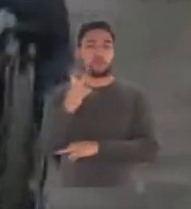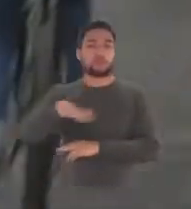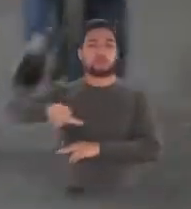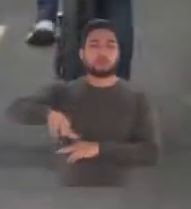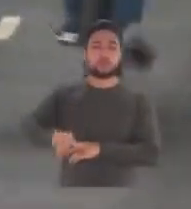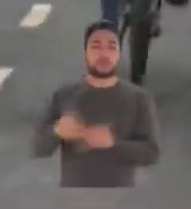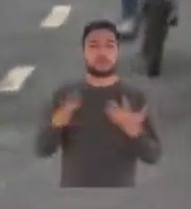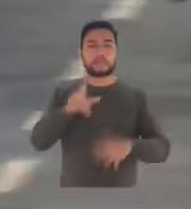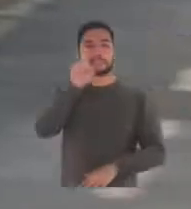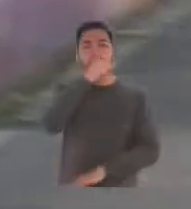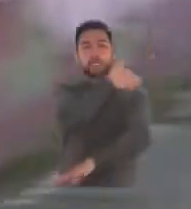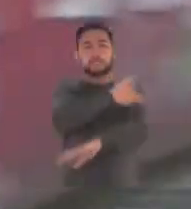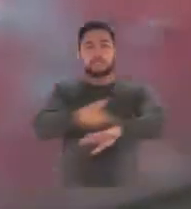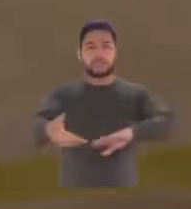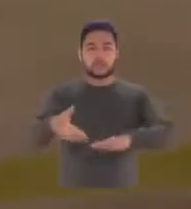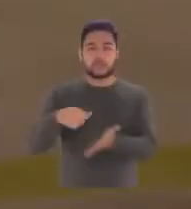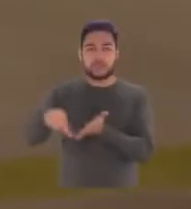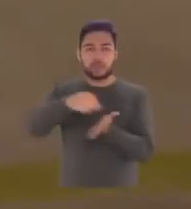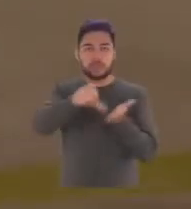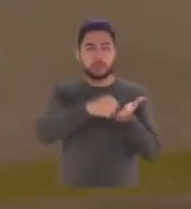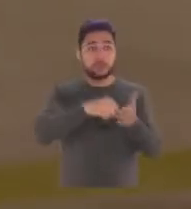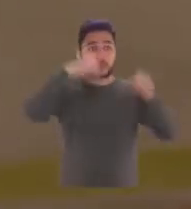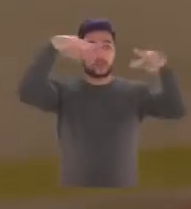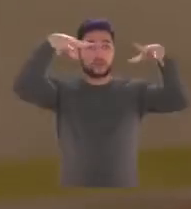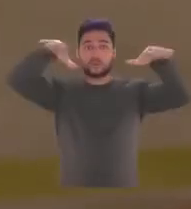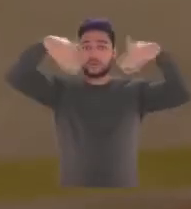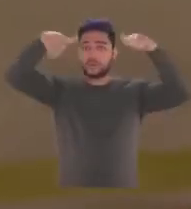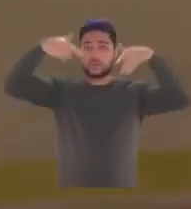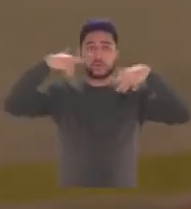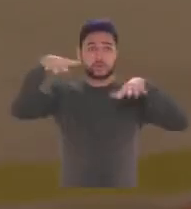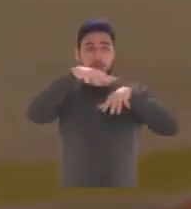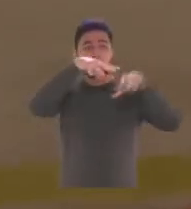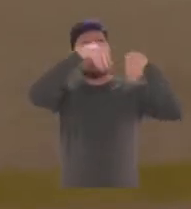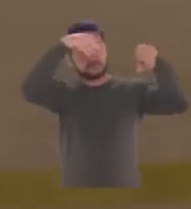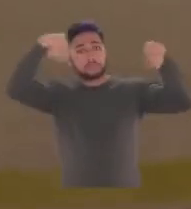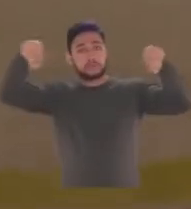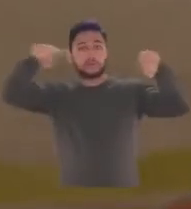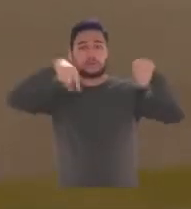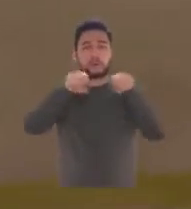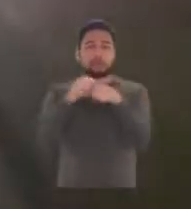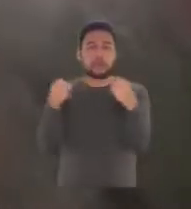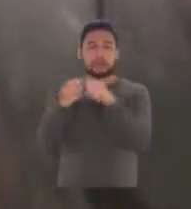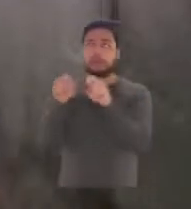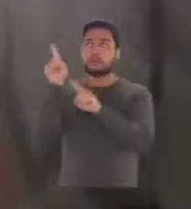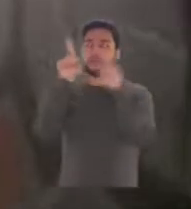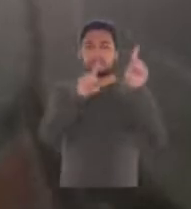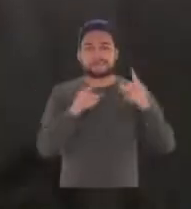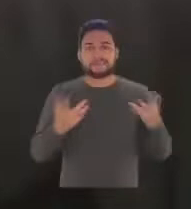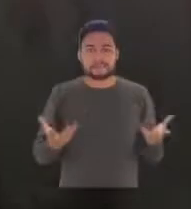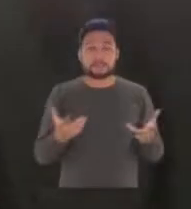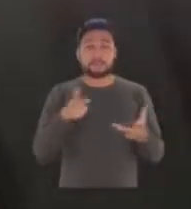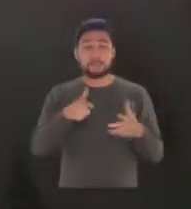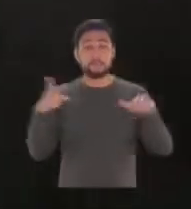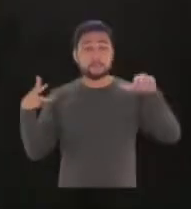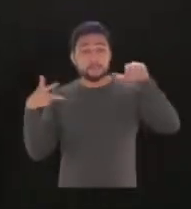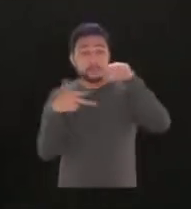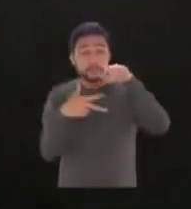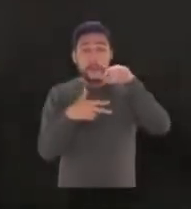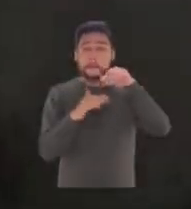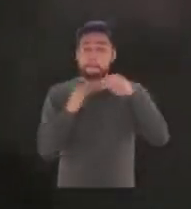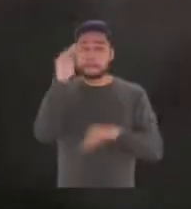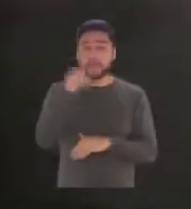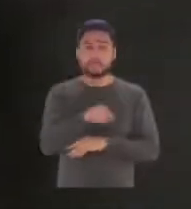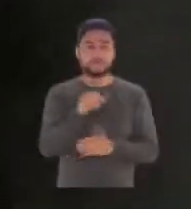menos 6 millones de pesos. Mire, no hay luces, las luces totalmente dañadas, las luces. En este punto muerto es donde